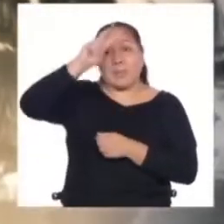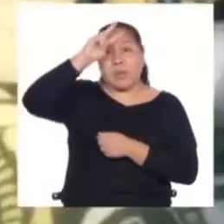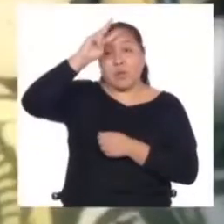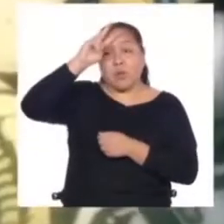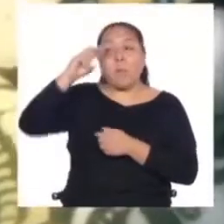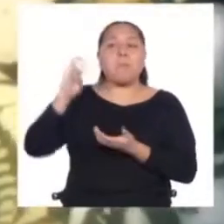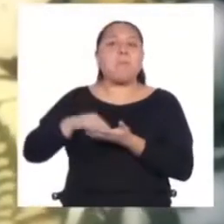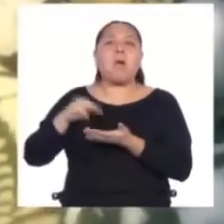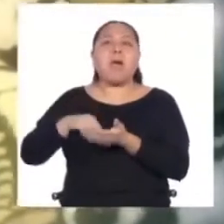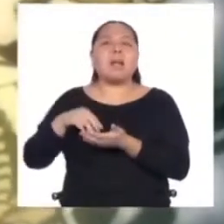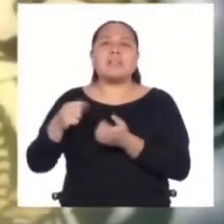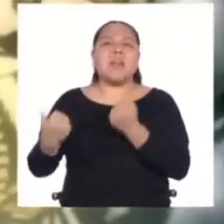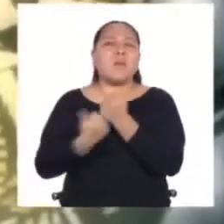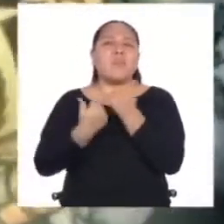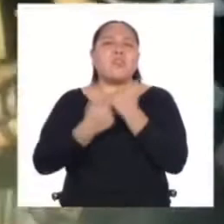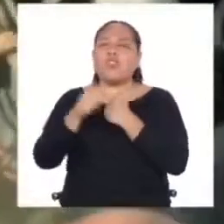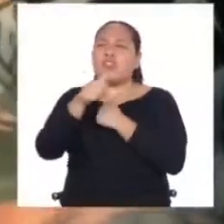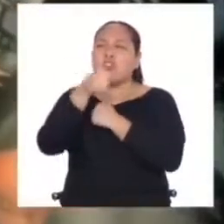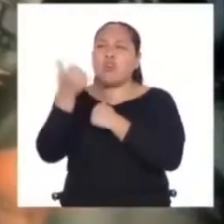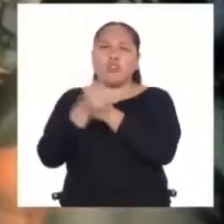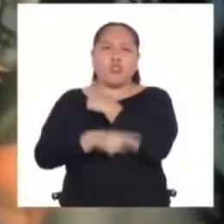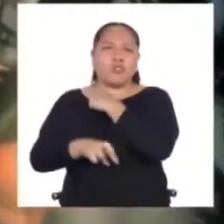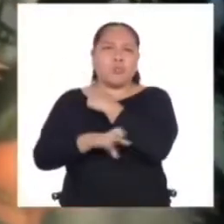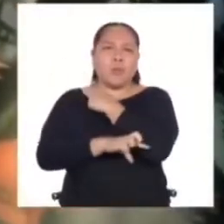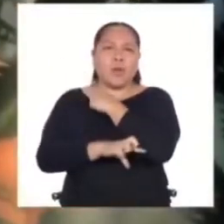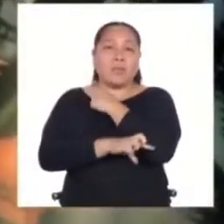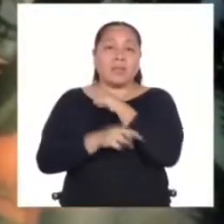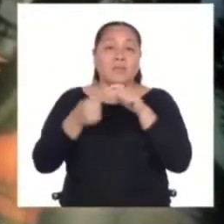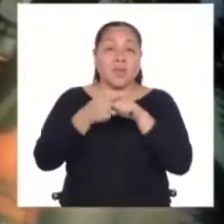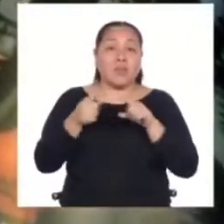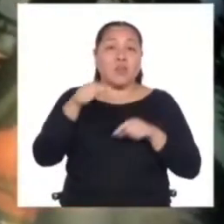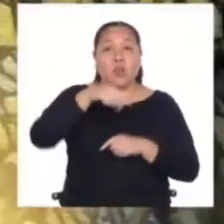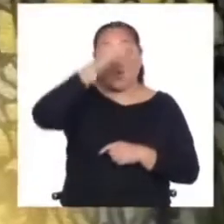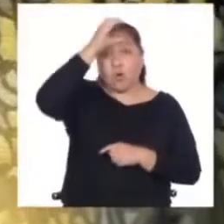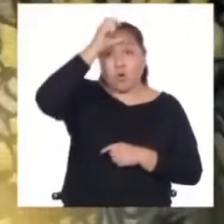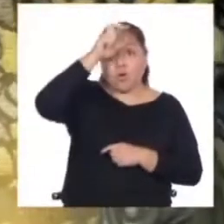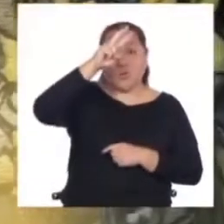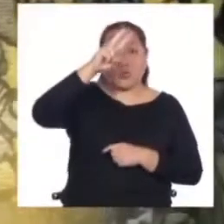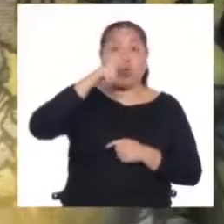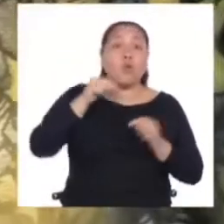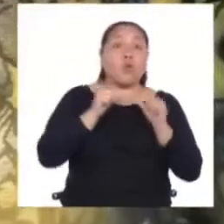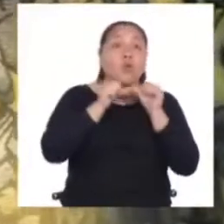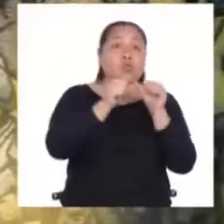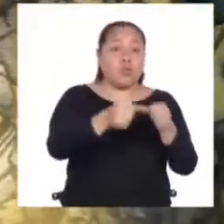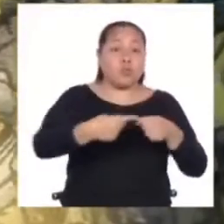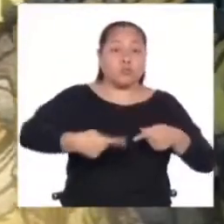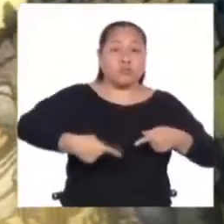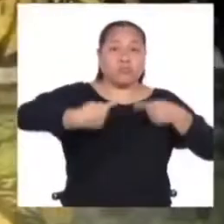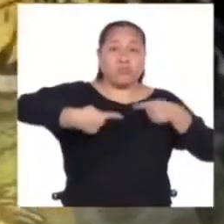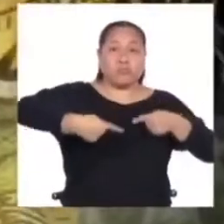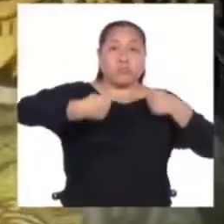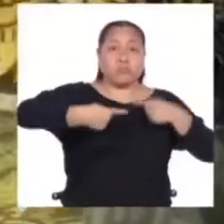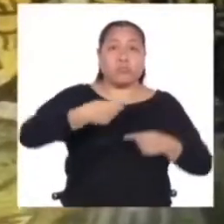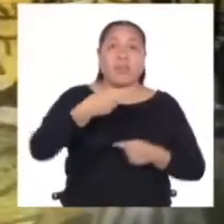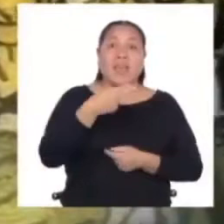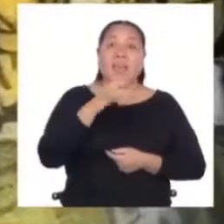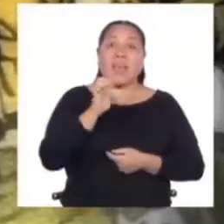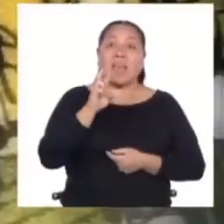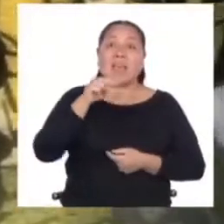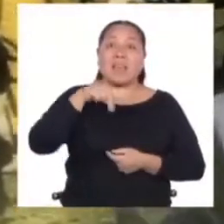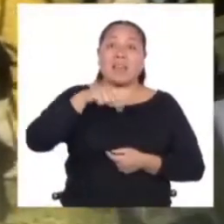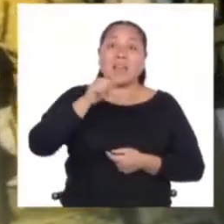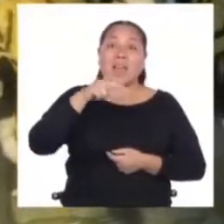continente. Mientras tanto, en el Cusco seguían los enfrentamientos. Hernando Pizarro intentó sin